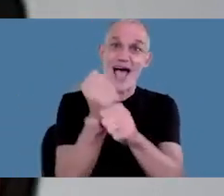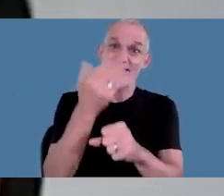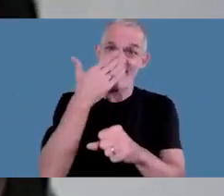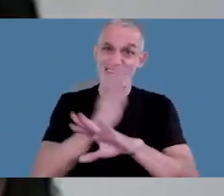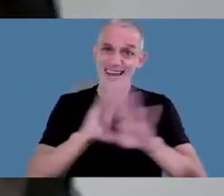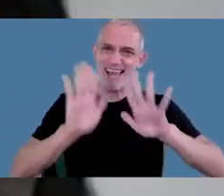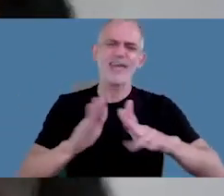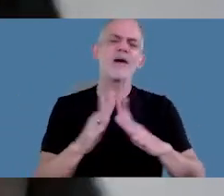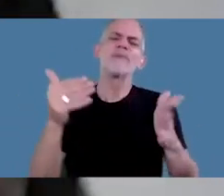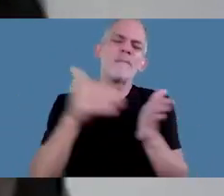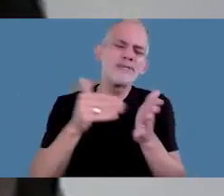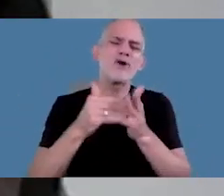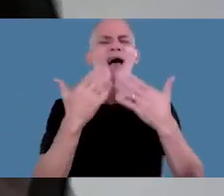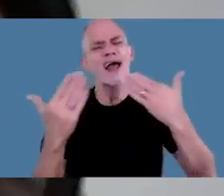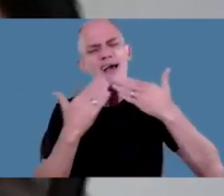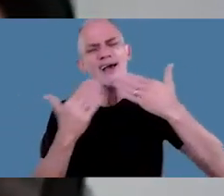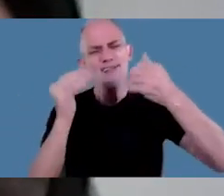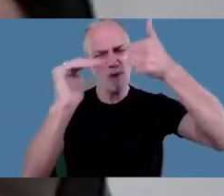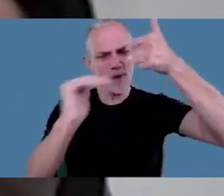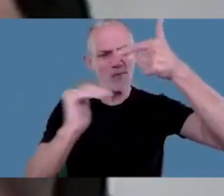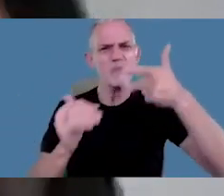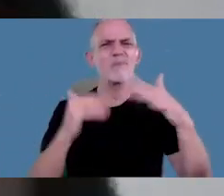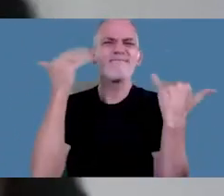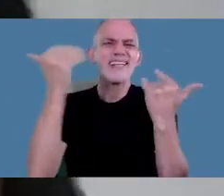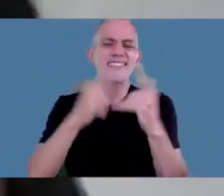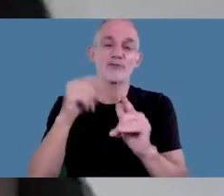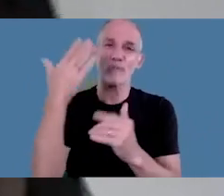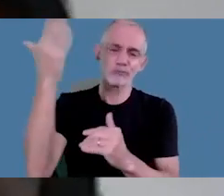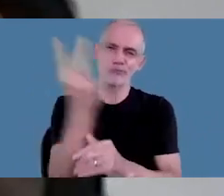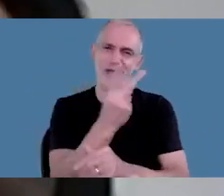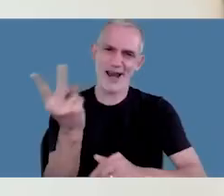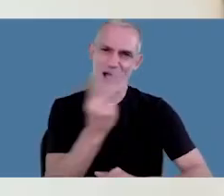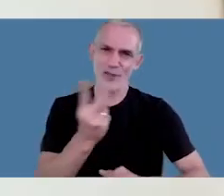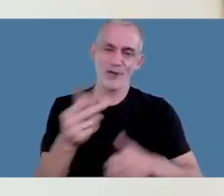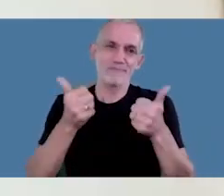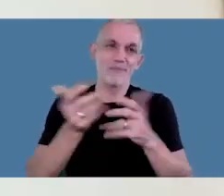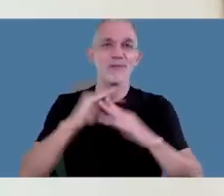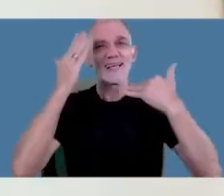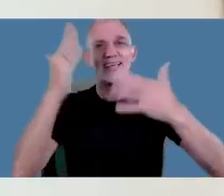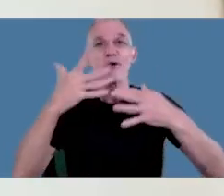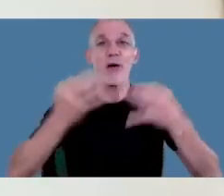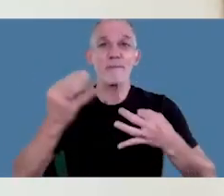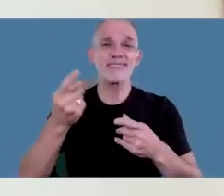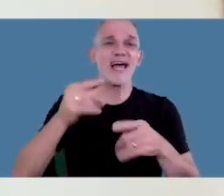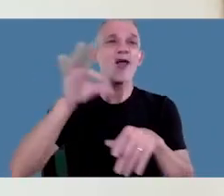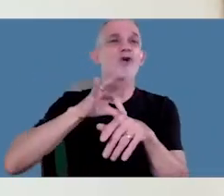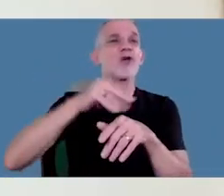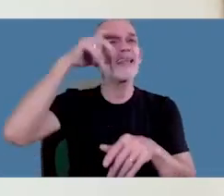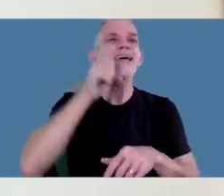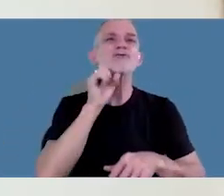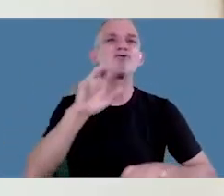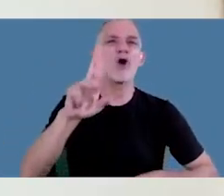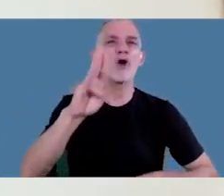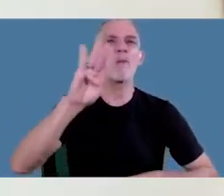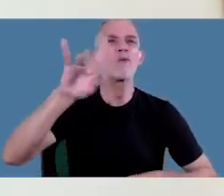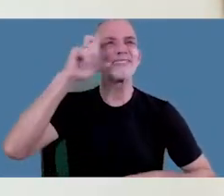Hay millones de agradecimientos y felicitaciones por las exposiciones de ambas, así que Yo le bueno. envié un saludo especial al doctor Néstor Bucesi porque, bueno,